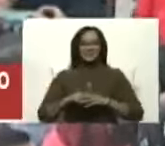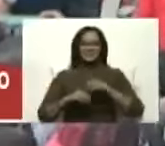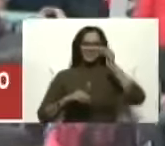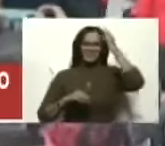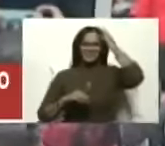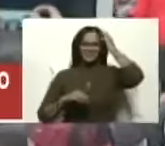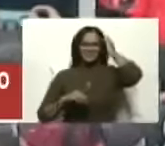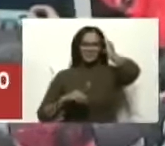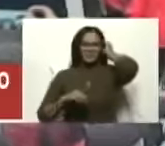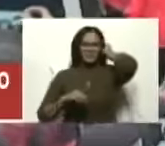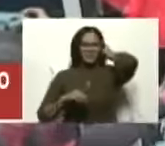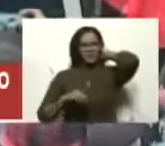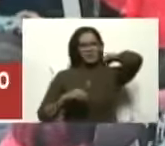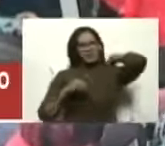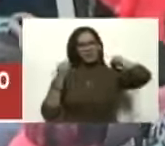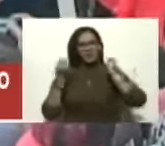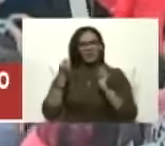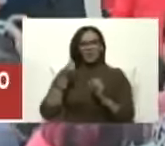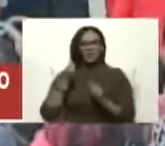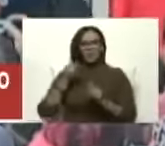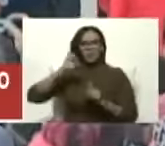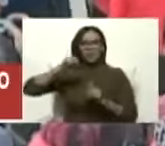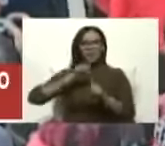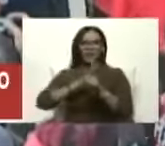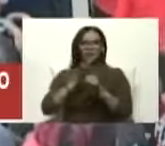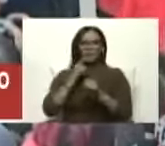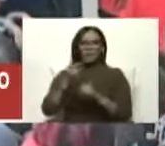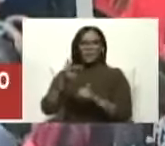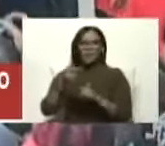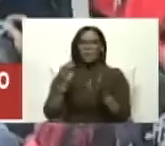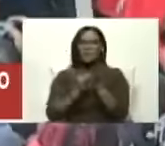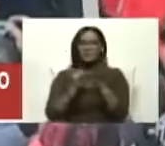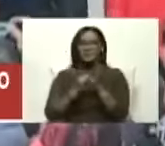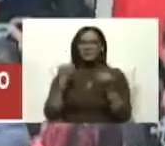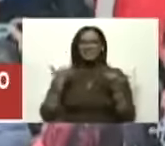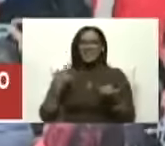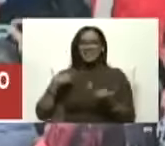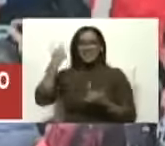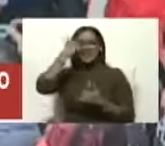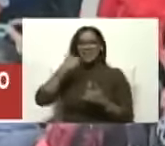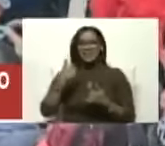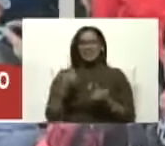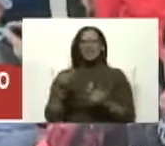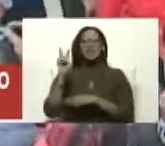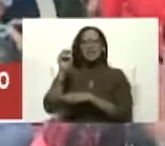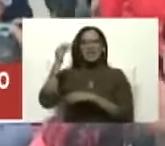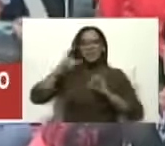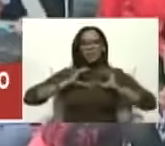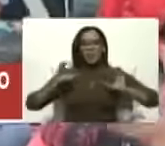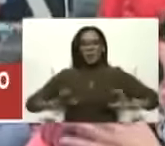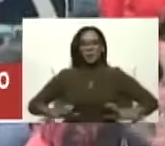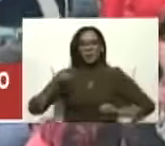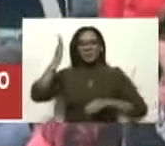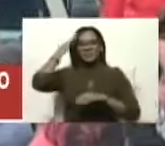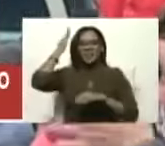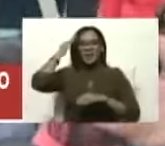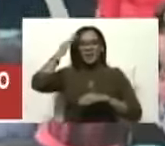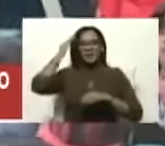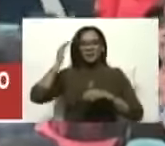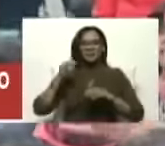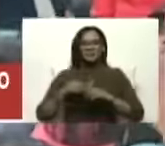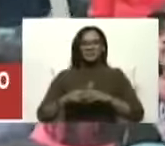Y como Jorge dijo, pocos minutos, porque ya ustedes tienen cara de que vamos a que es viernes y el cuerpo lo sabe.